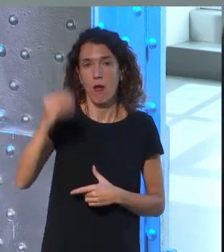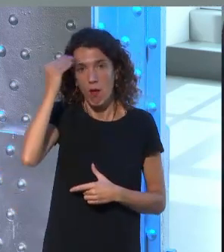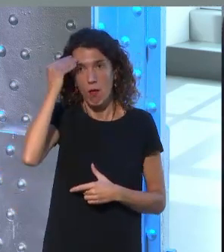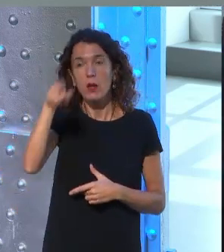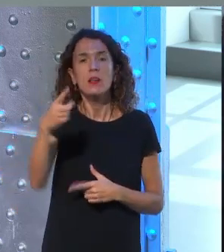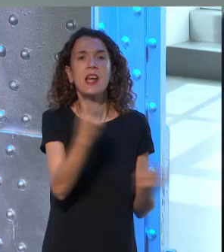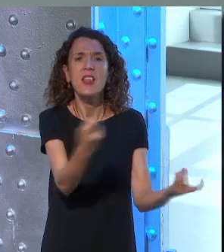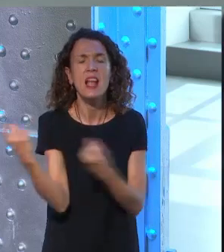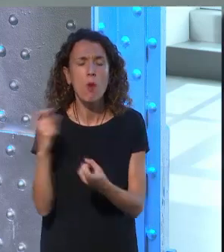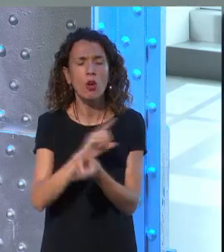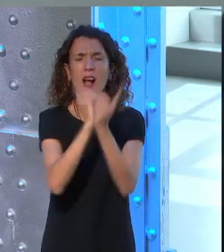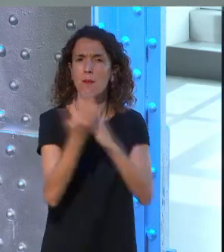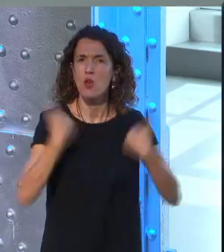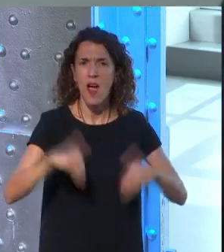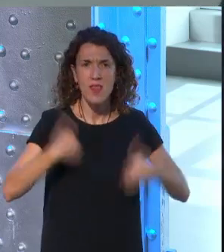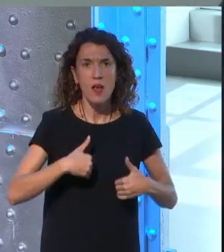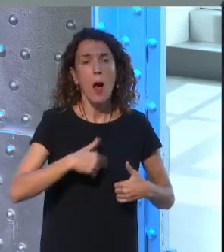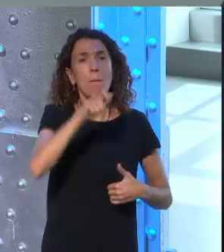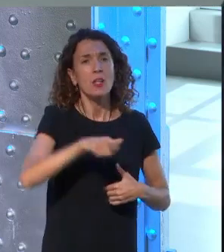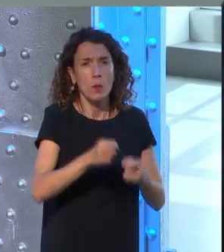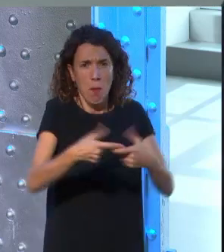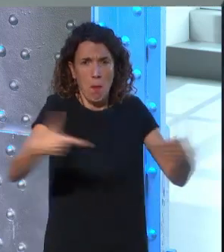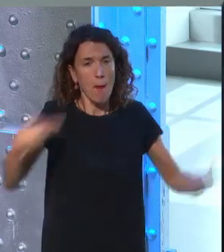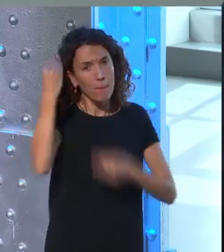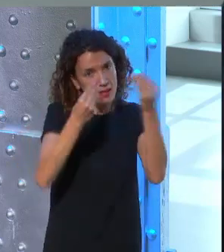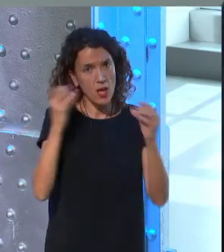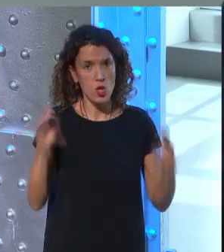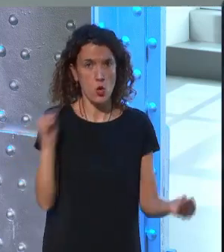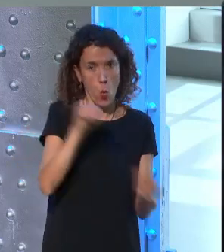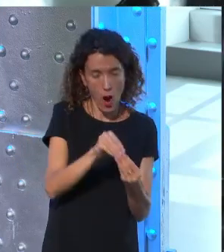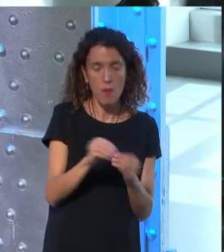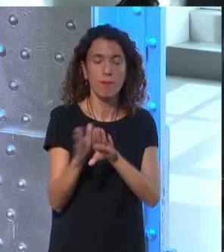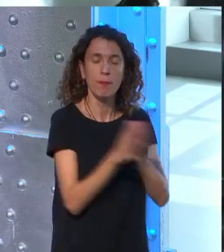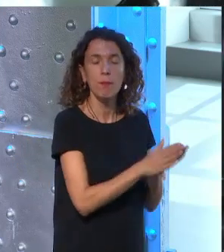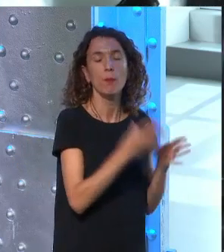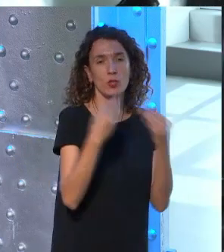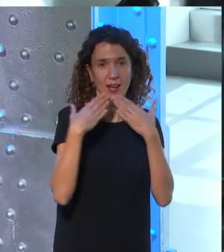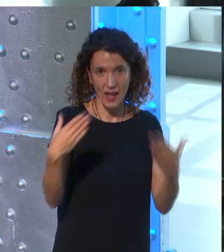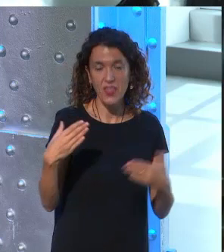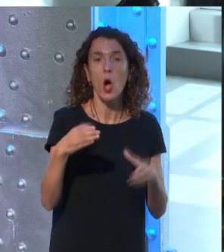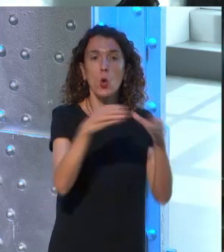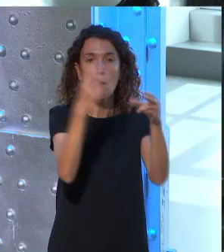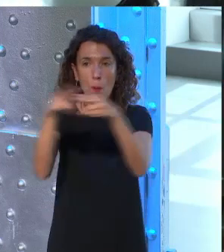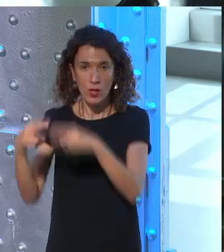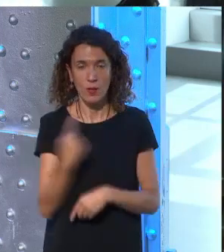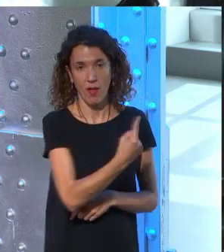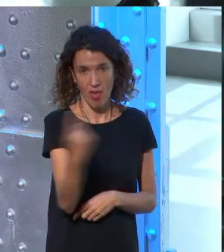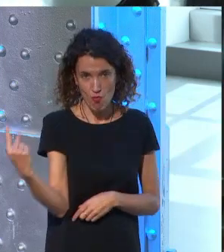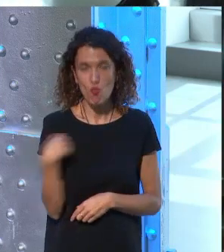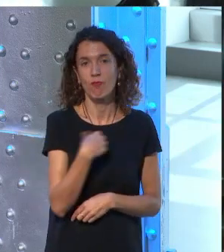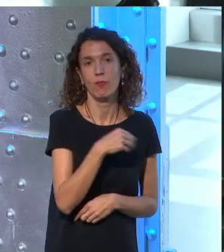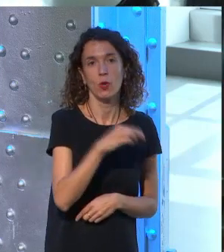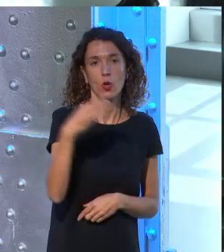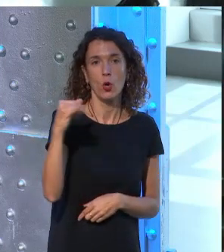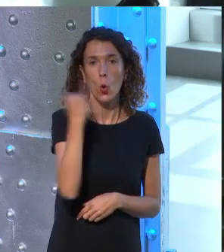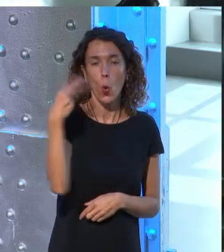necesitamos un cambio disruptivo y un cambio efectivo. Muchas gracias, Víctor. Los representantes políticos también por este orden.